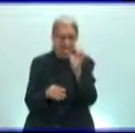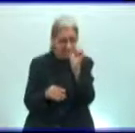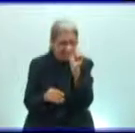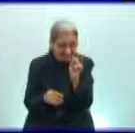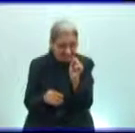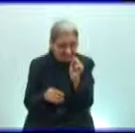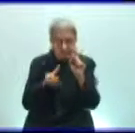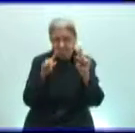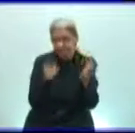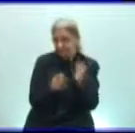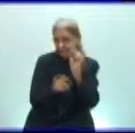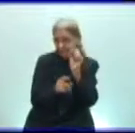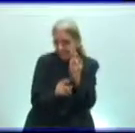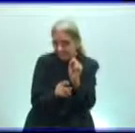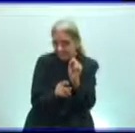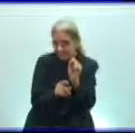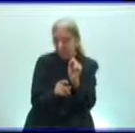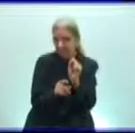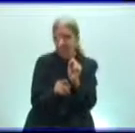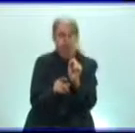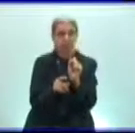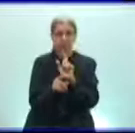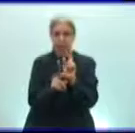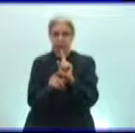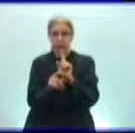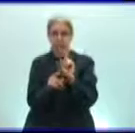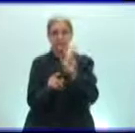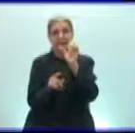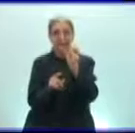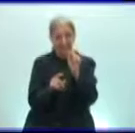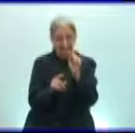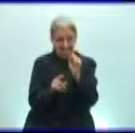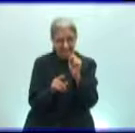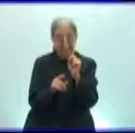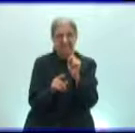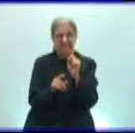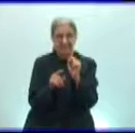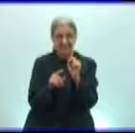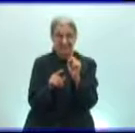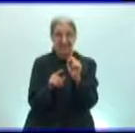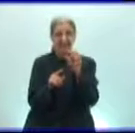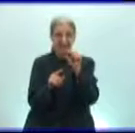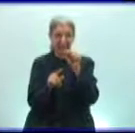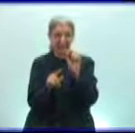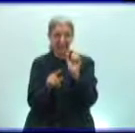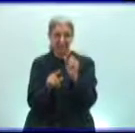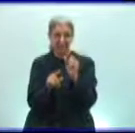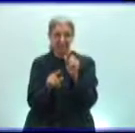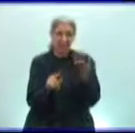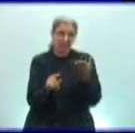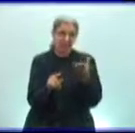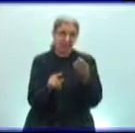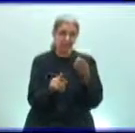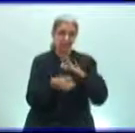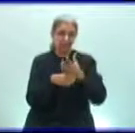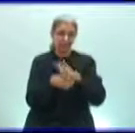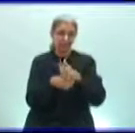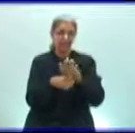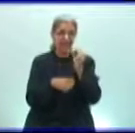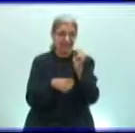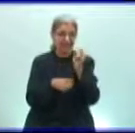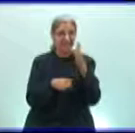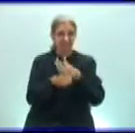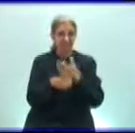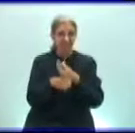S, fíjense, no es que sustituya la S a la Z, sino es la rapidez, se denota por S, con que un carro se desplaza